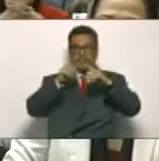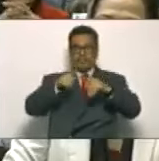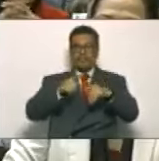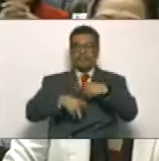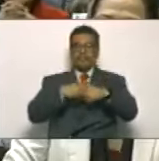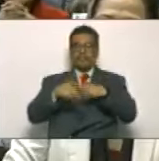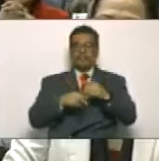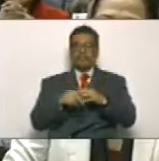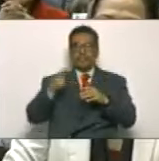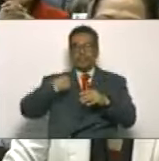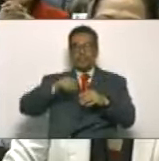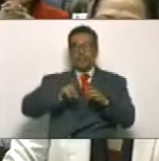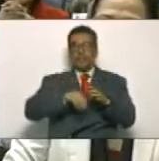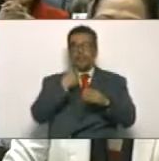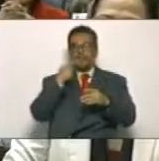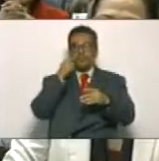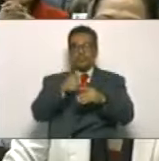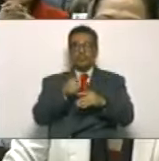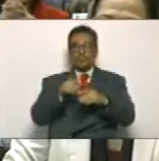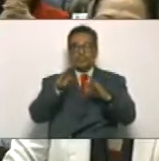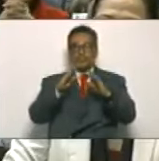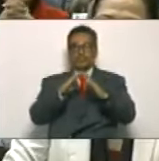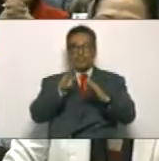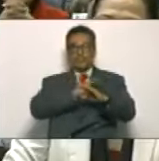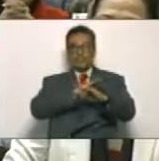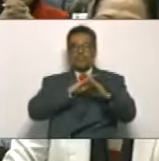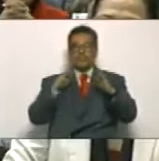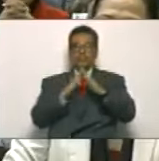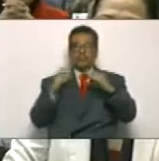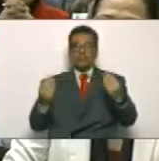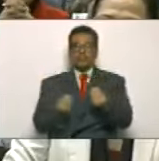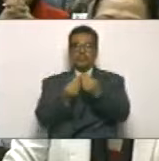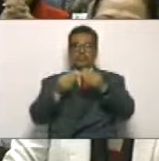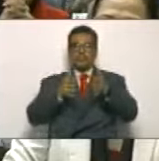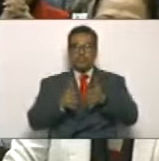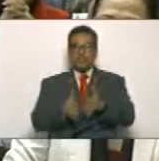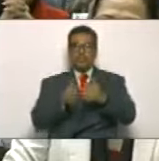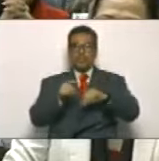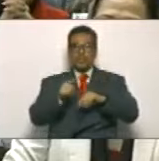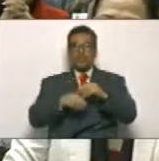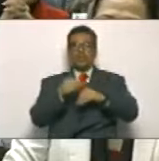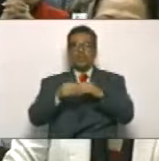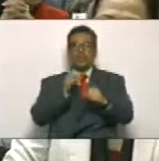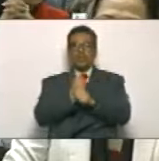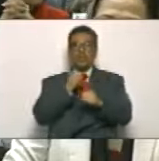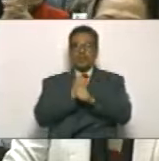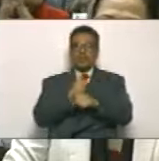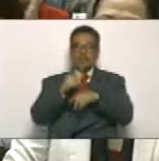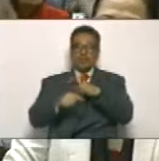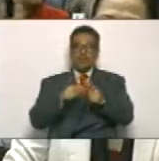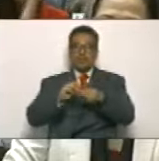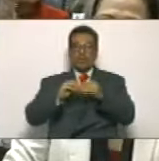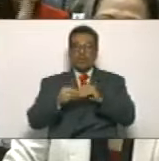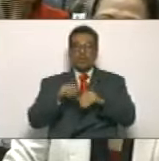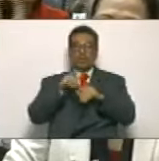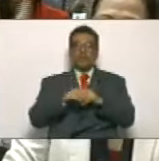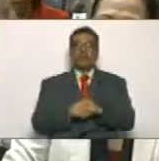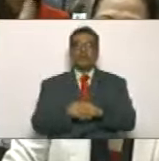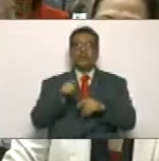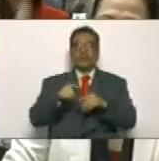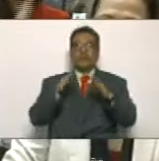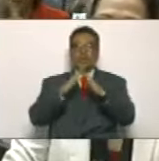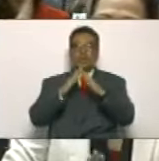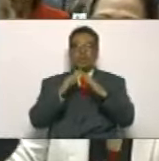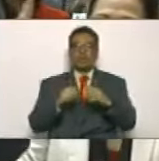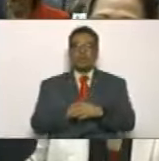estos protocolos van a poder pagar su pena en su hogar, acompañando a sus hijos, haciendo labores del hogar y rehabilitarse desde el